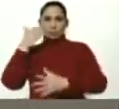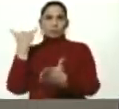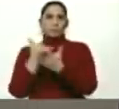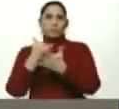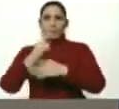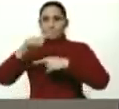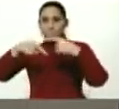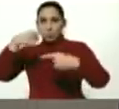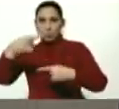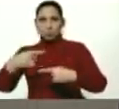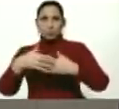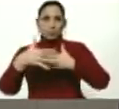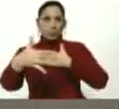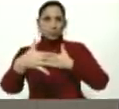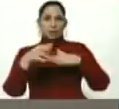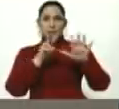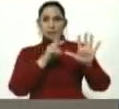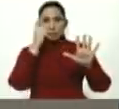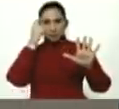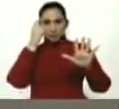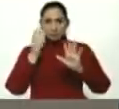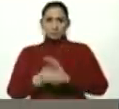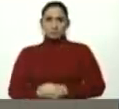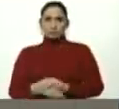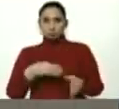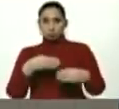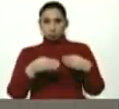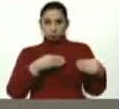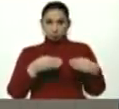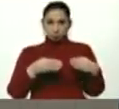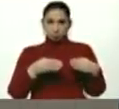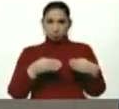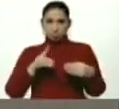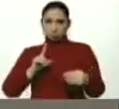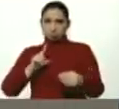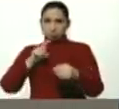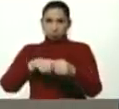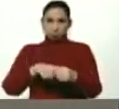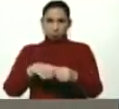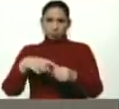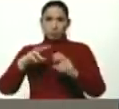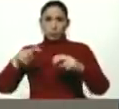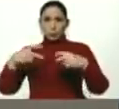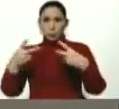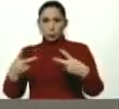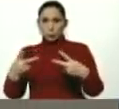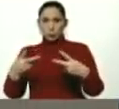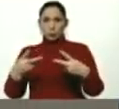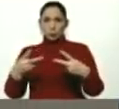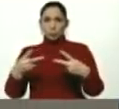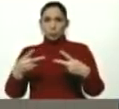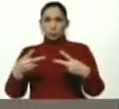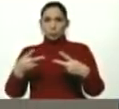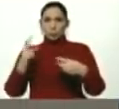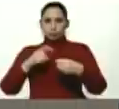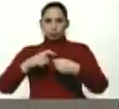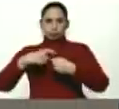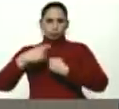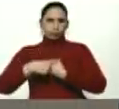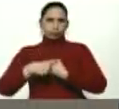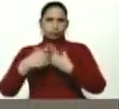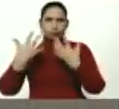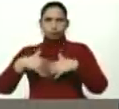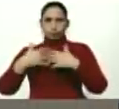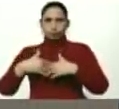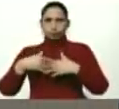el próximo periodo de 7 días de flexibilización, incorporar a nuevos rubros en esa